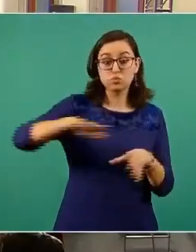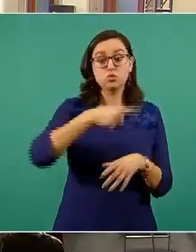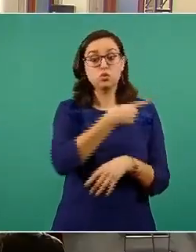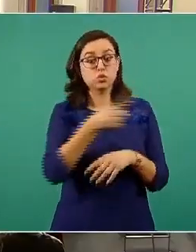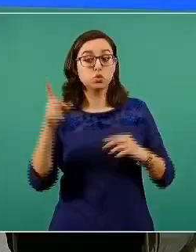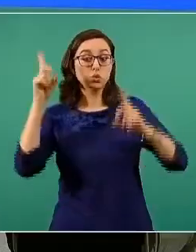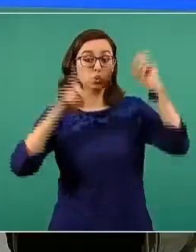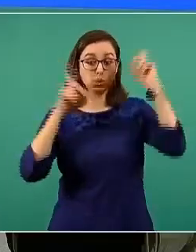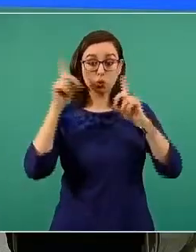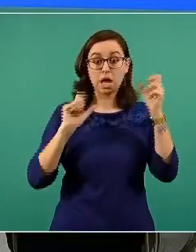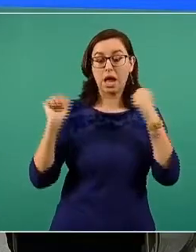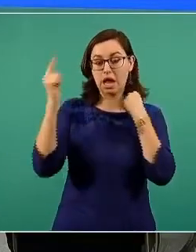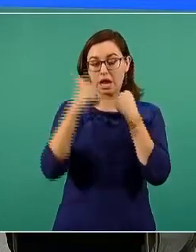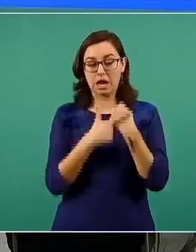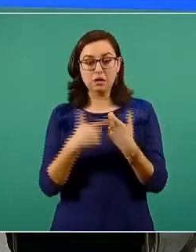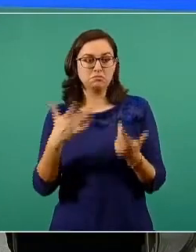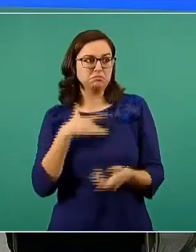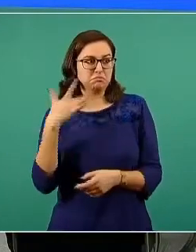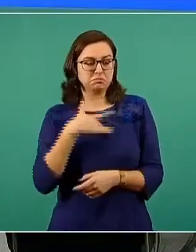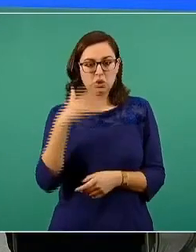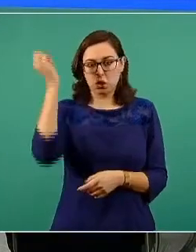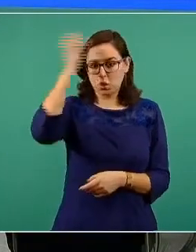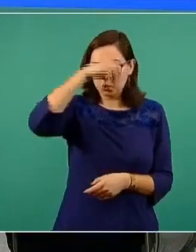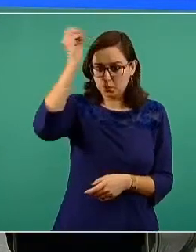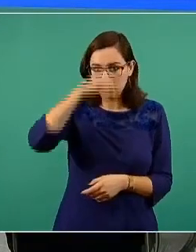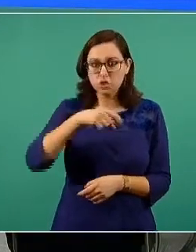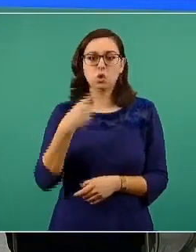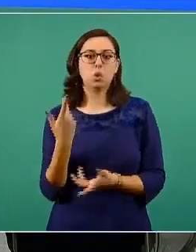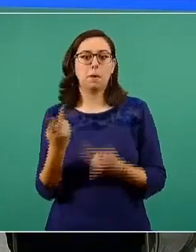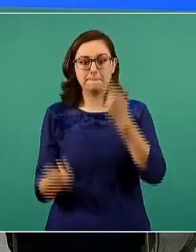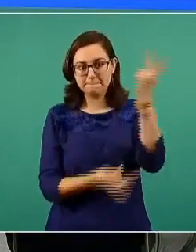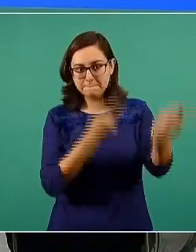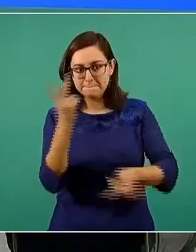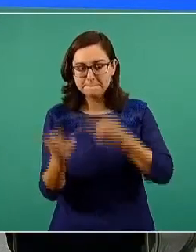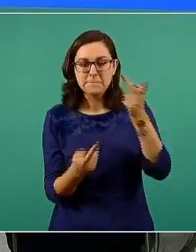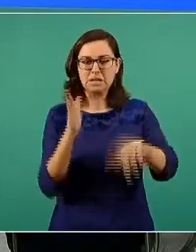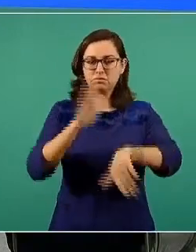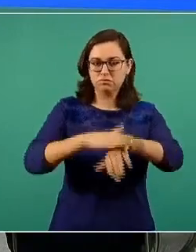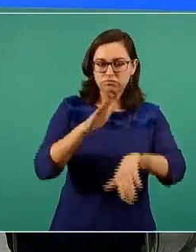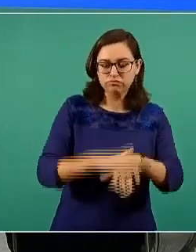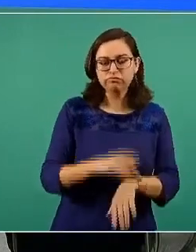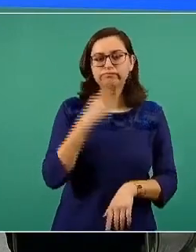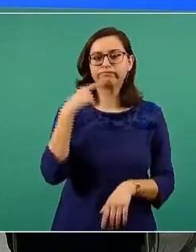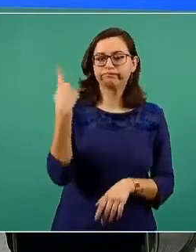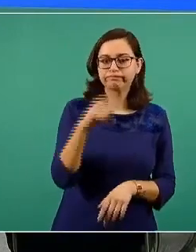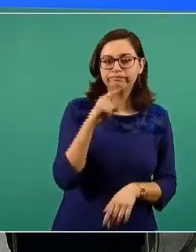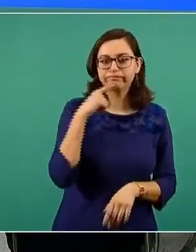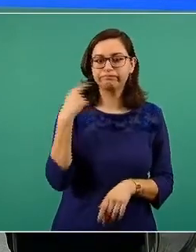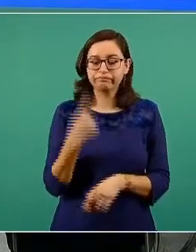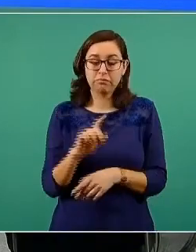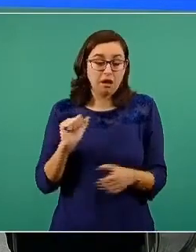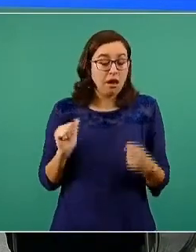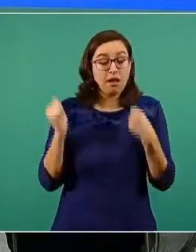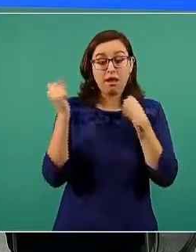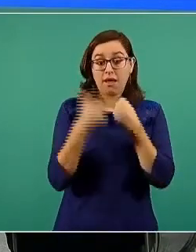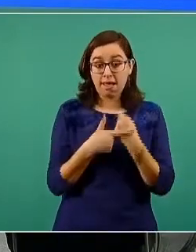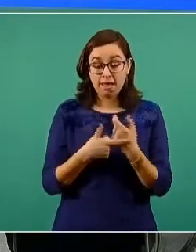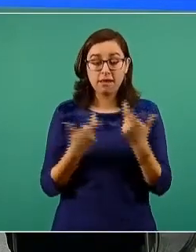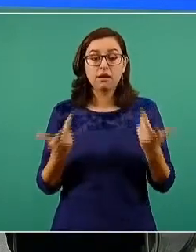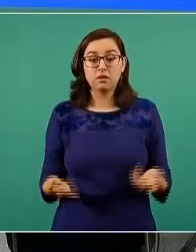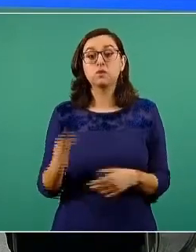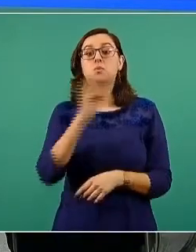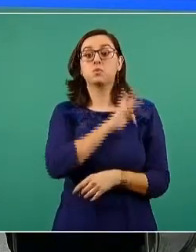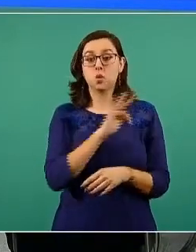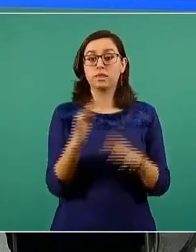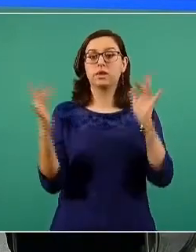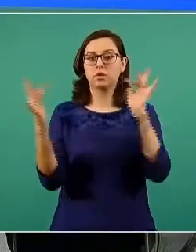inquietud, duda, comentario, pregunta, reclamo, alerta que expresar, por favor utilicen los